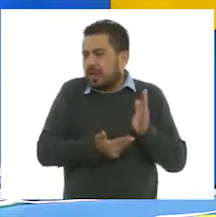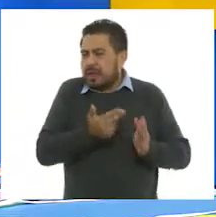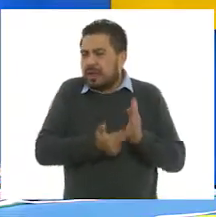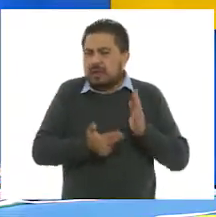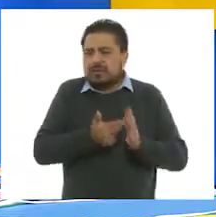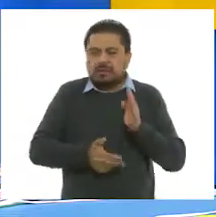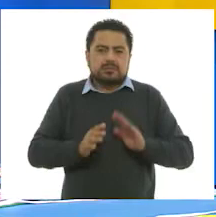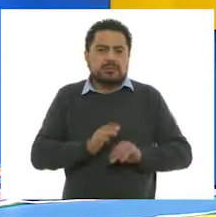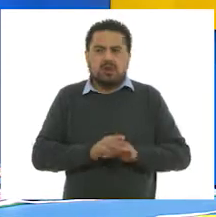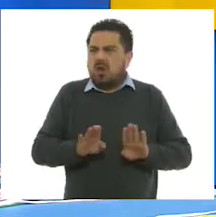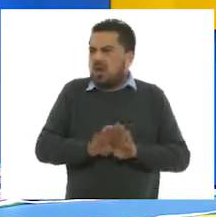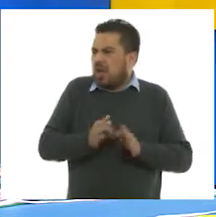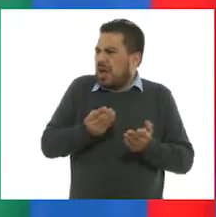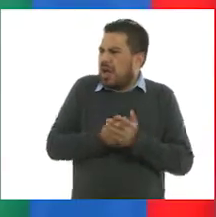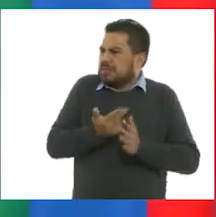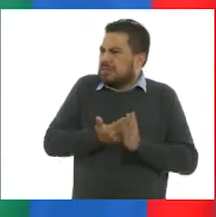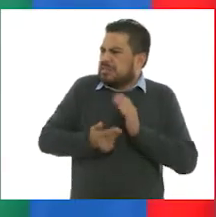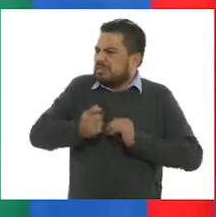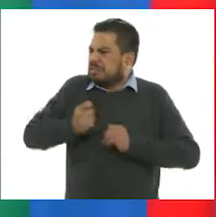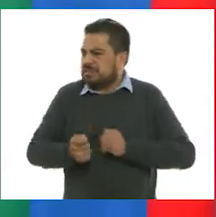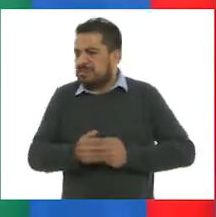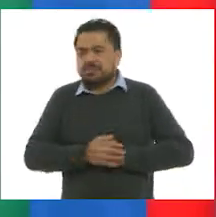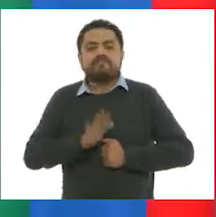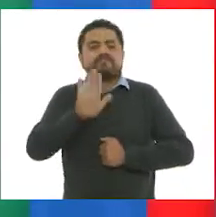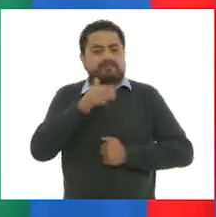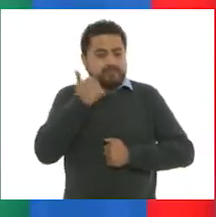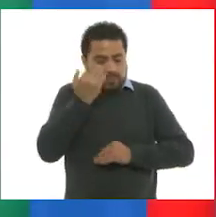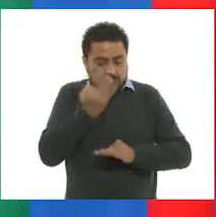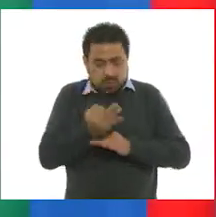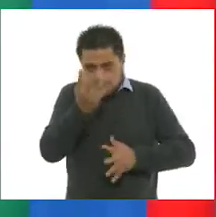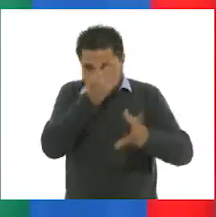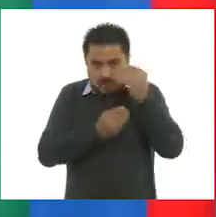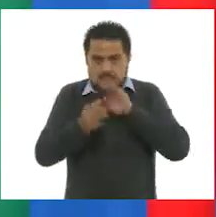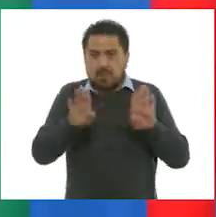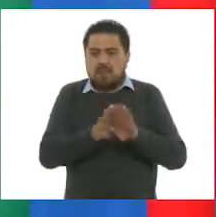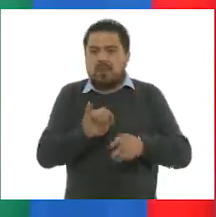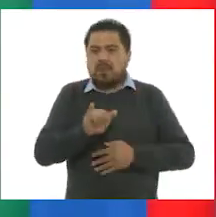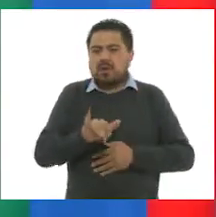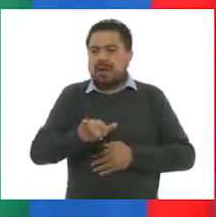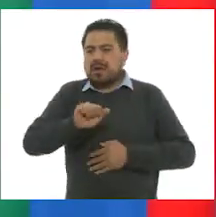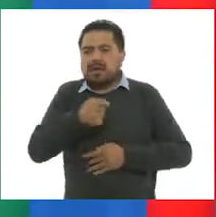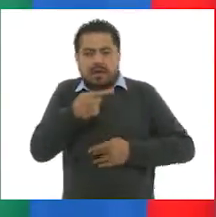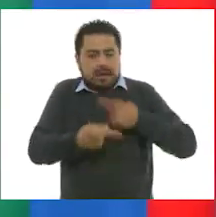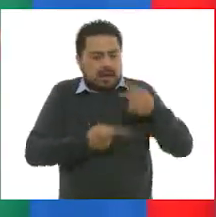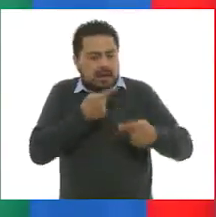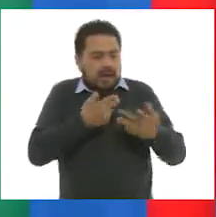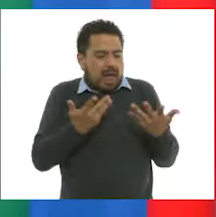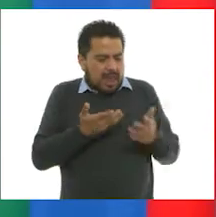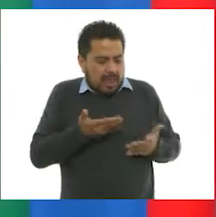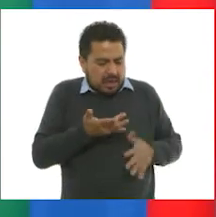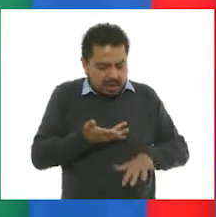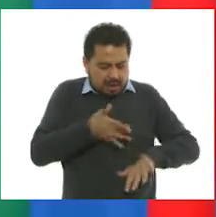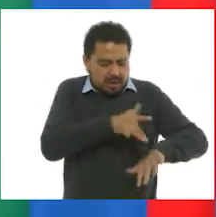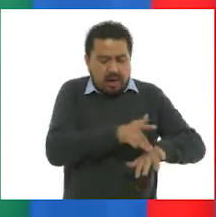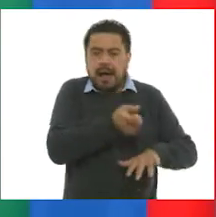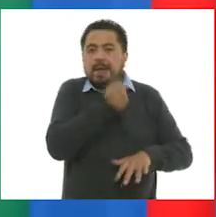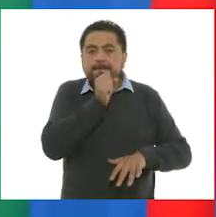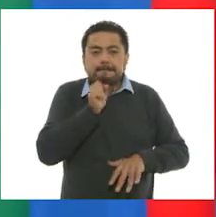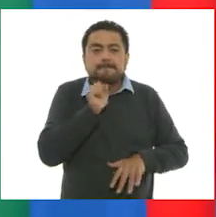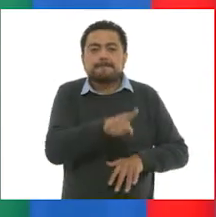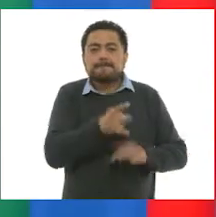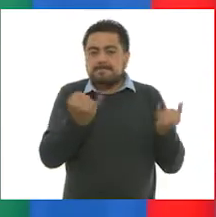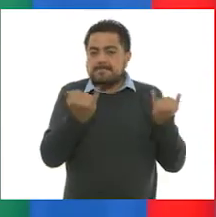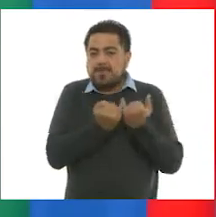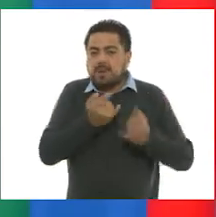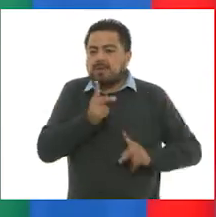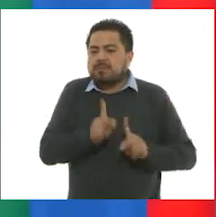¿Un clase-taller de qué? Sí, quiero que aprendamos como Incas, hablando y practicando. Y así al mismo tiempo